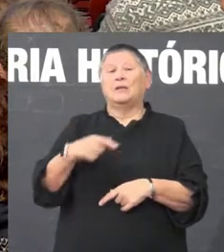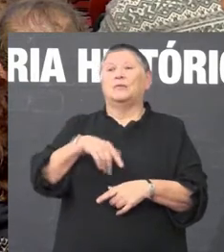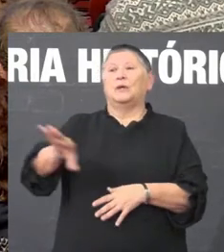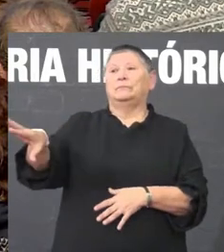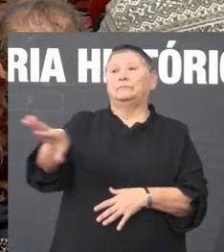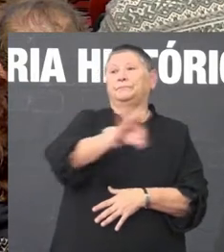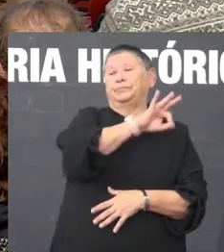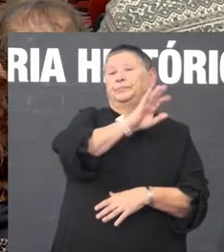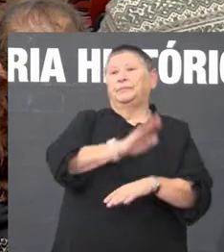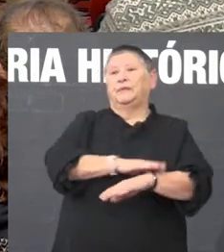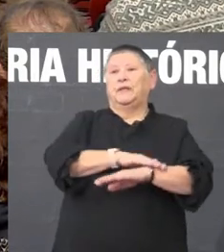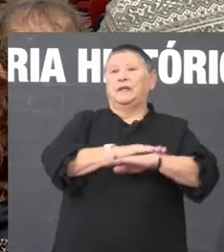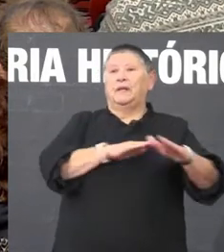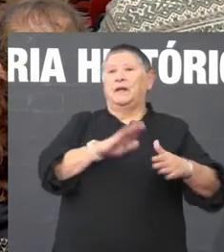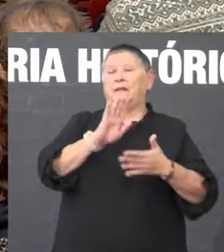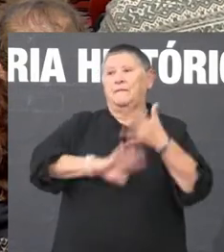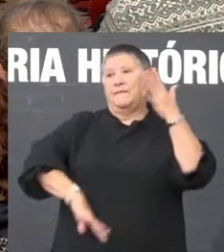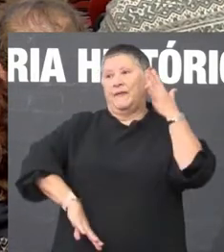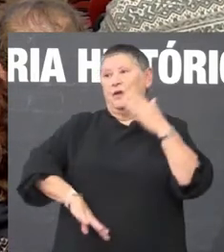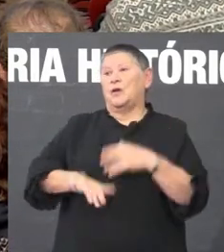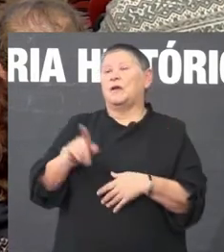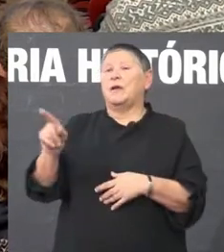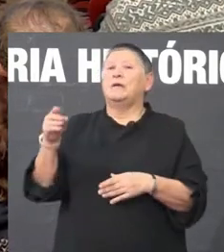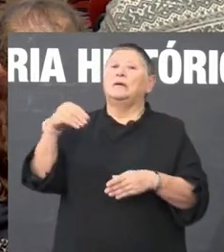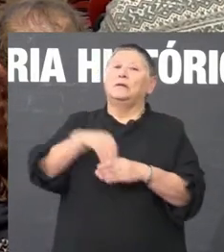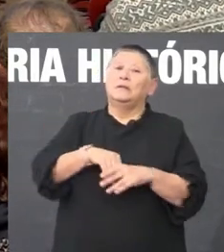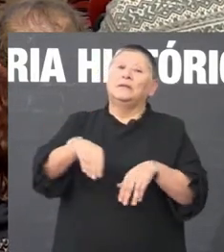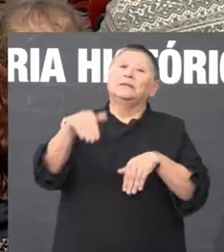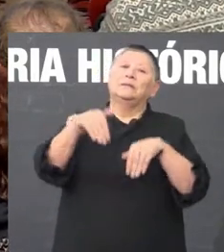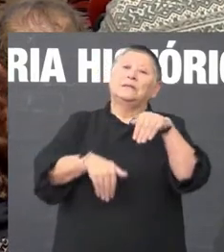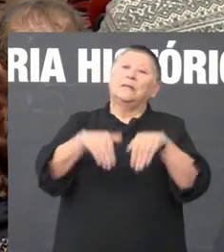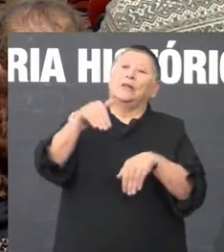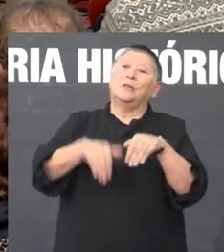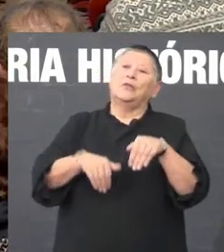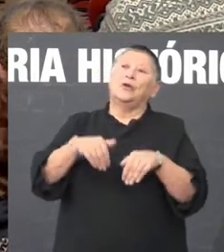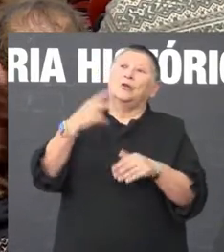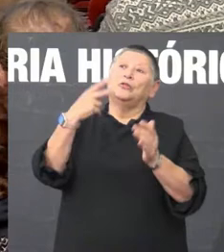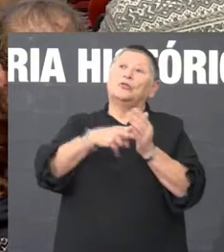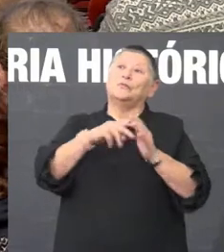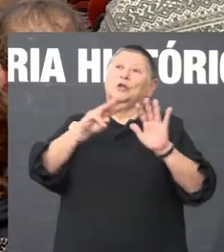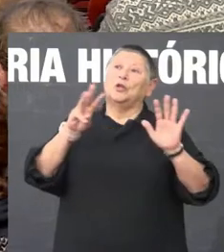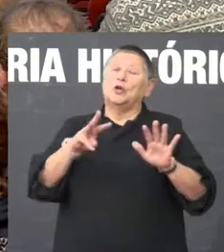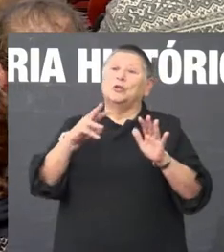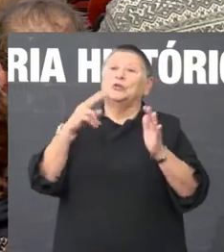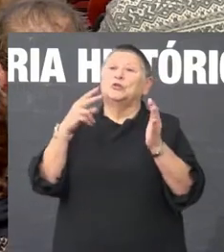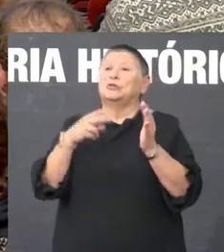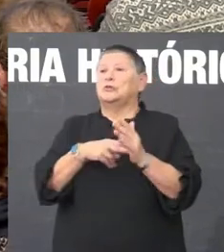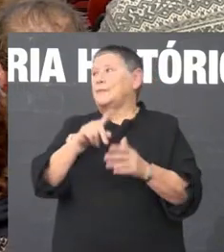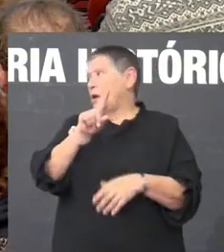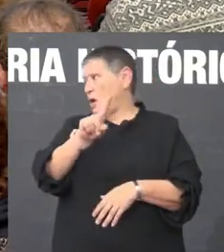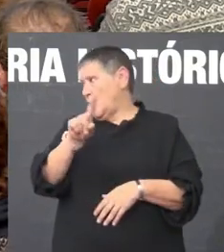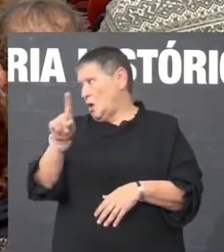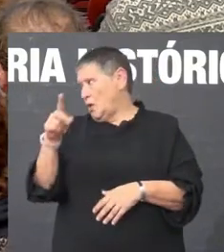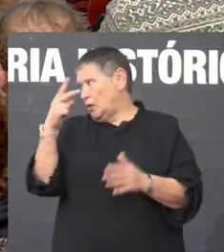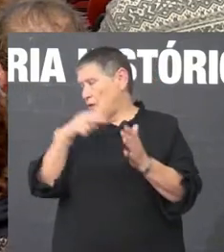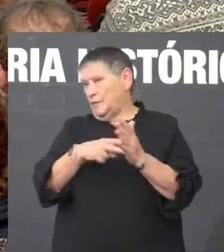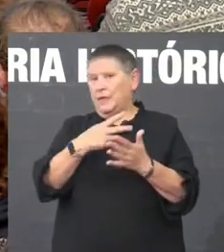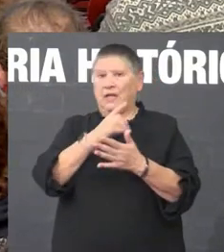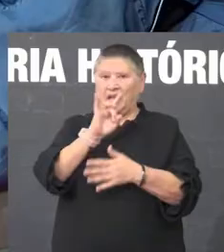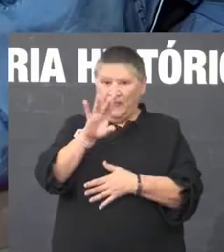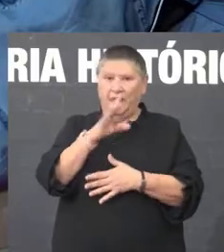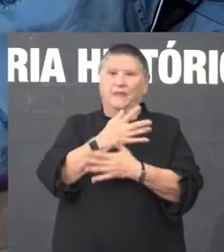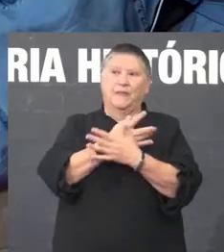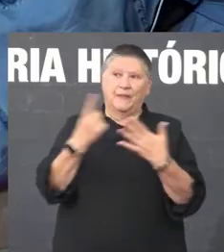Barcelona. Revalidou nas eleccións en 2008, 2011, 2015, 2016.